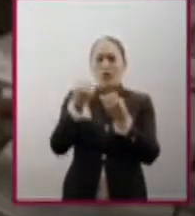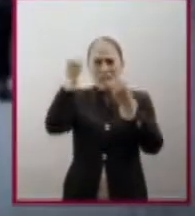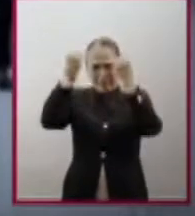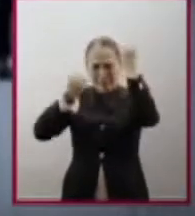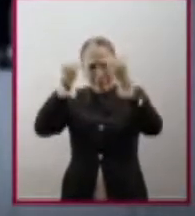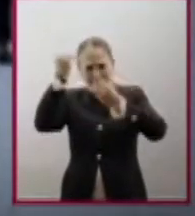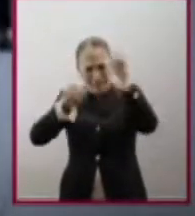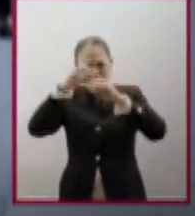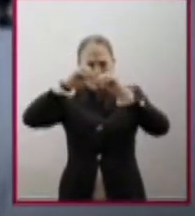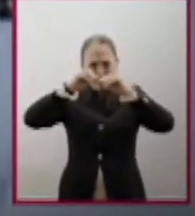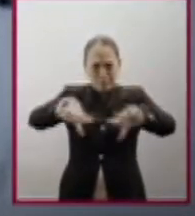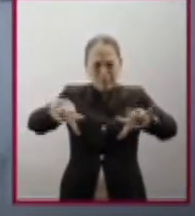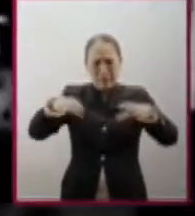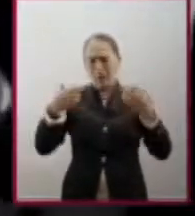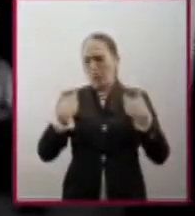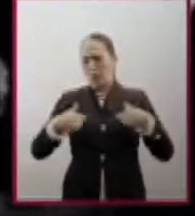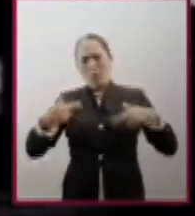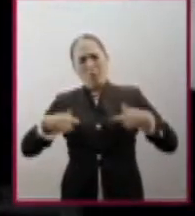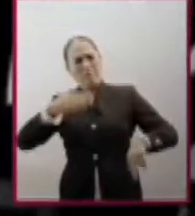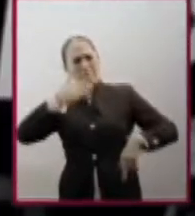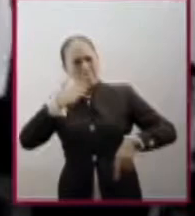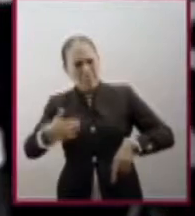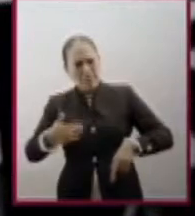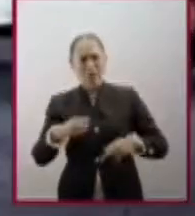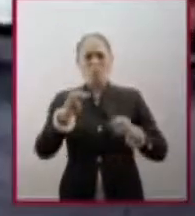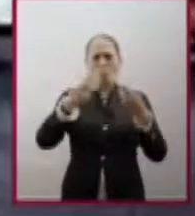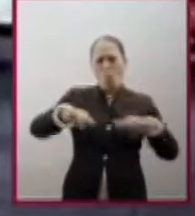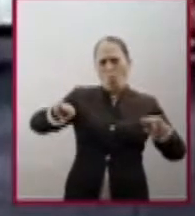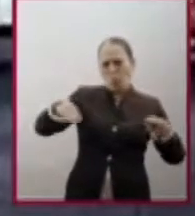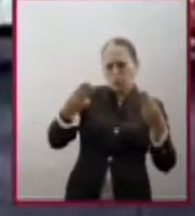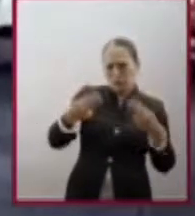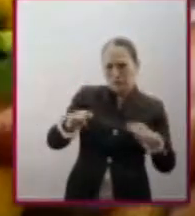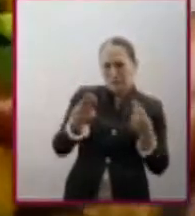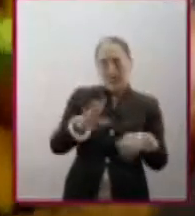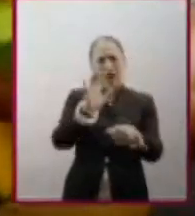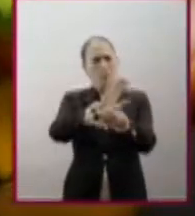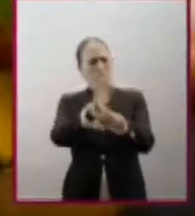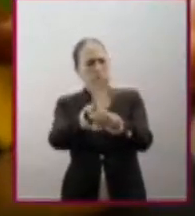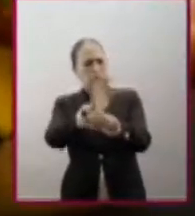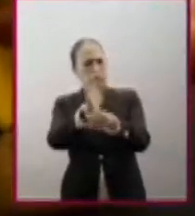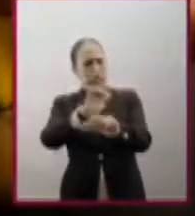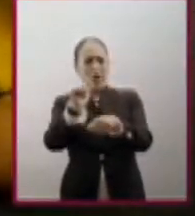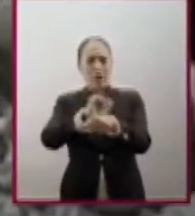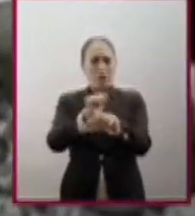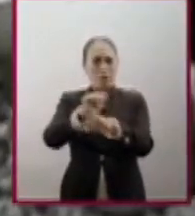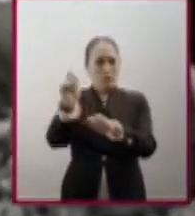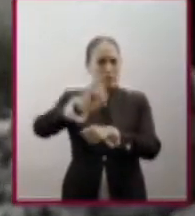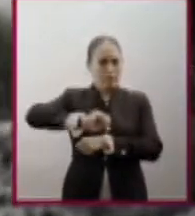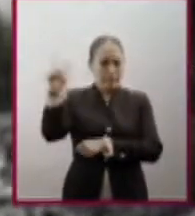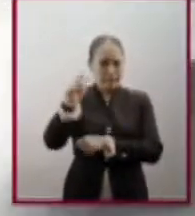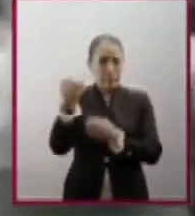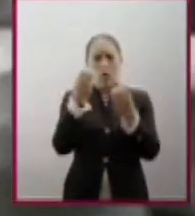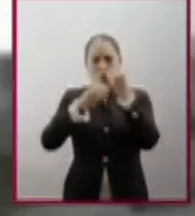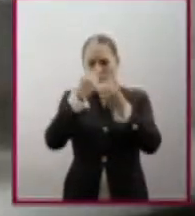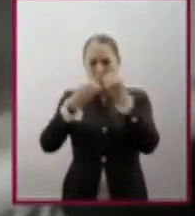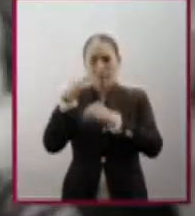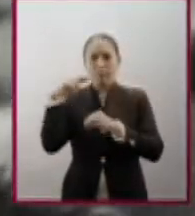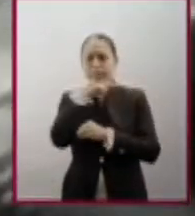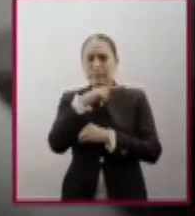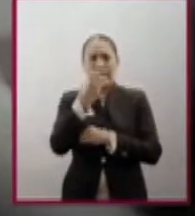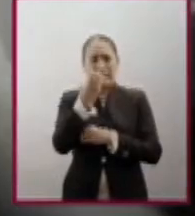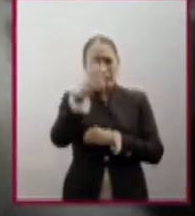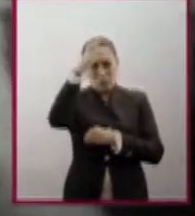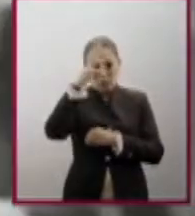de ideas, junto con la ropa casual, la música de rock and roll, el cine de Hollywood y la comida rápida. Estos conceptos ya no son